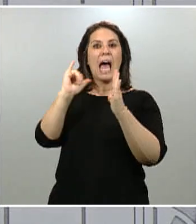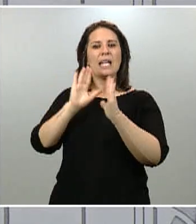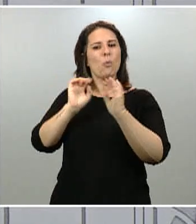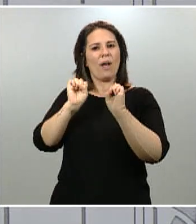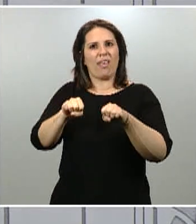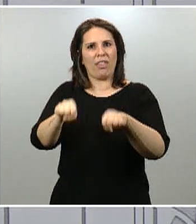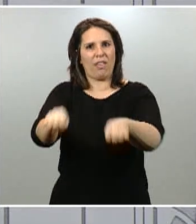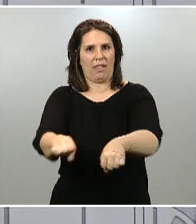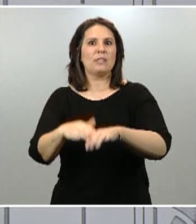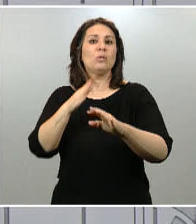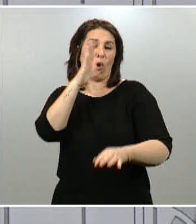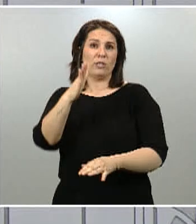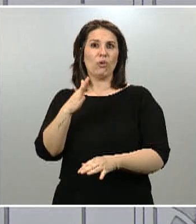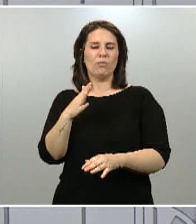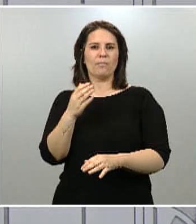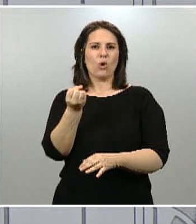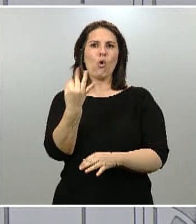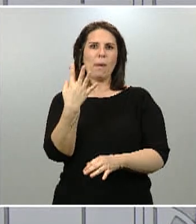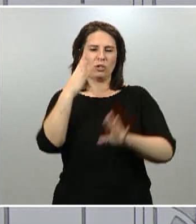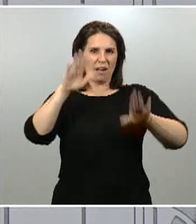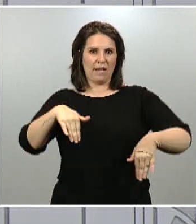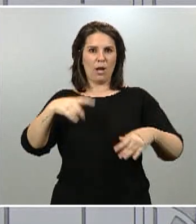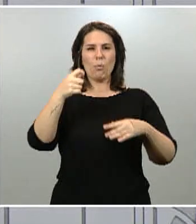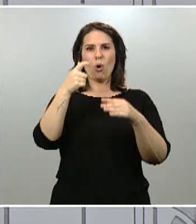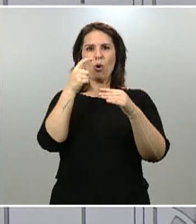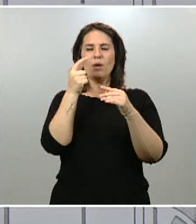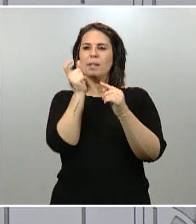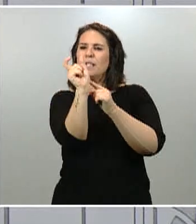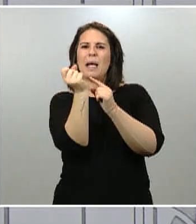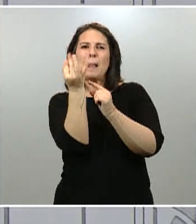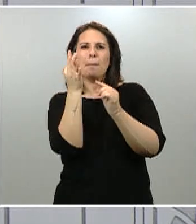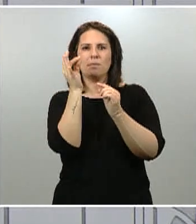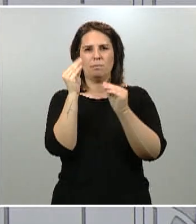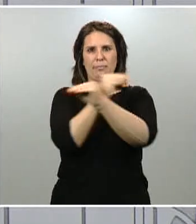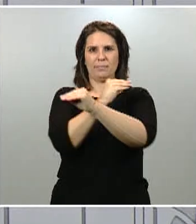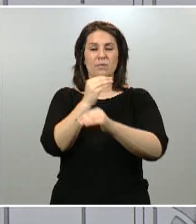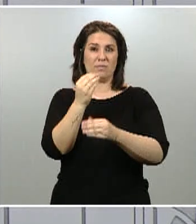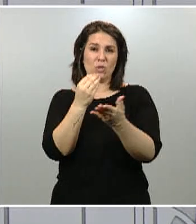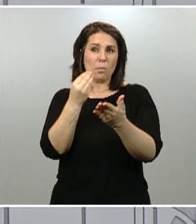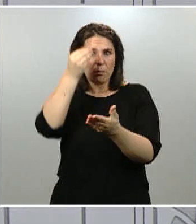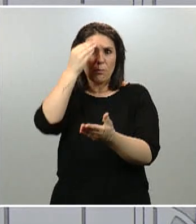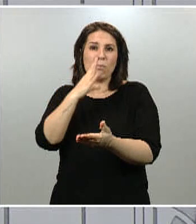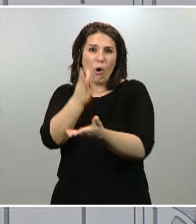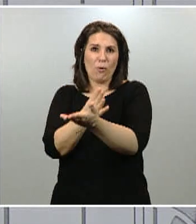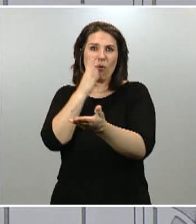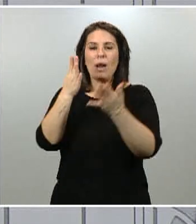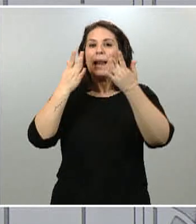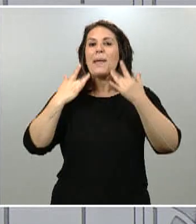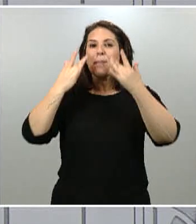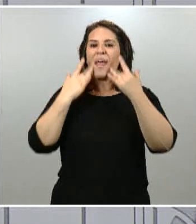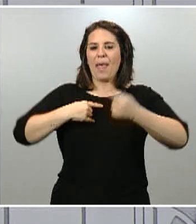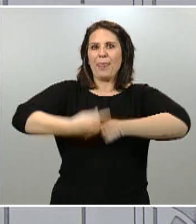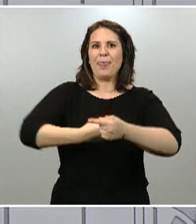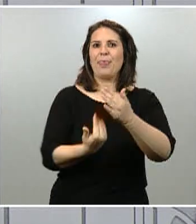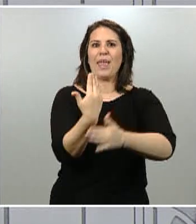esta discrepancia se debe precisamente a uno de esos factores, es la limpieza diaria o la corrección diaria que está haciendo una